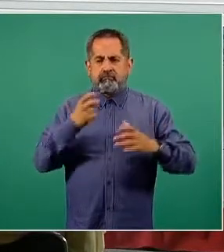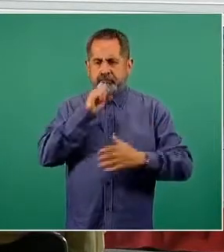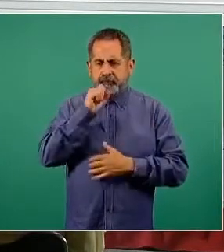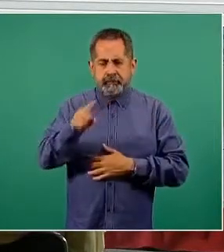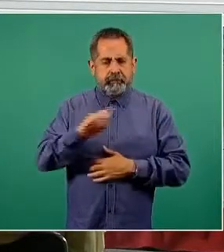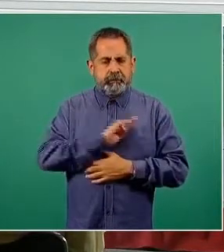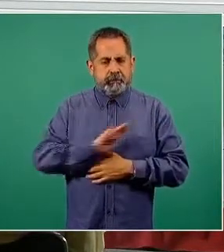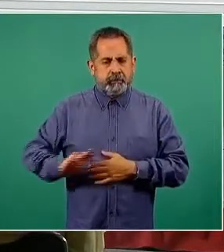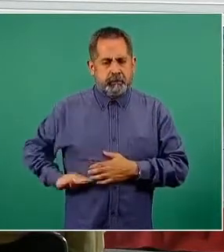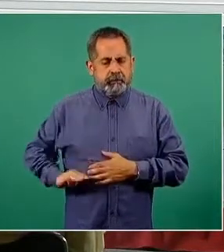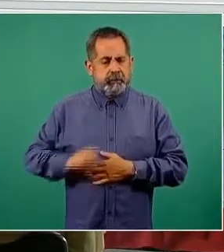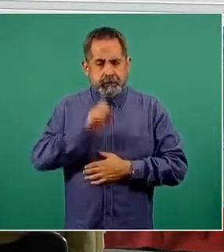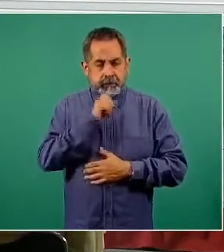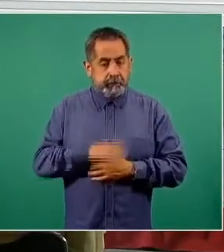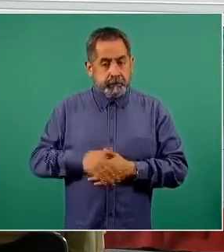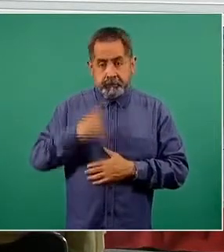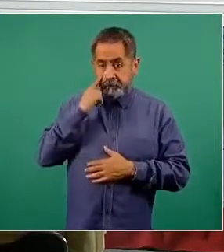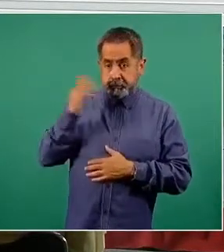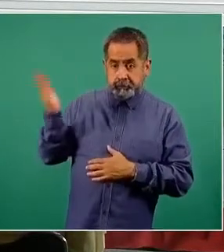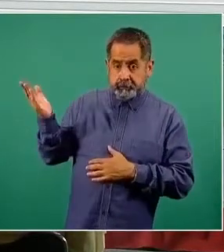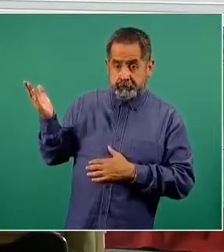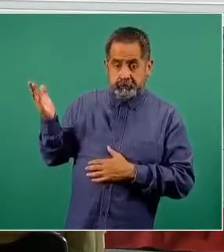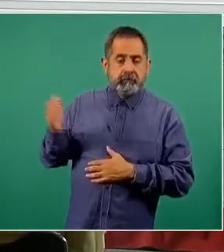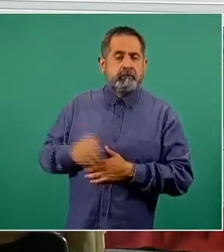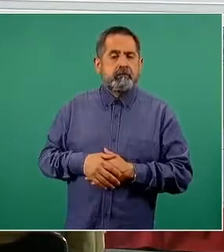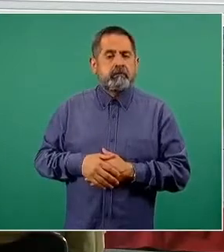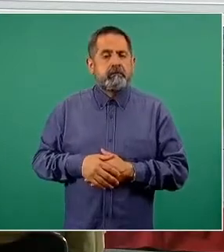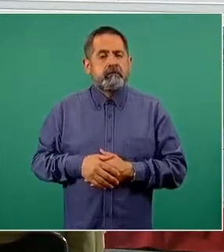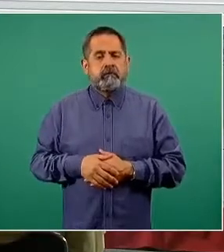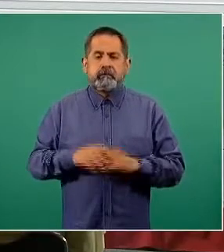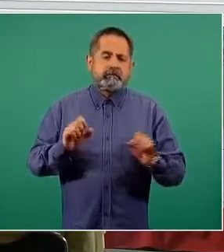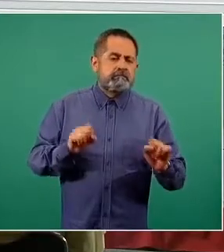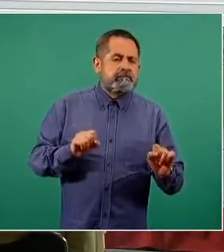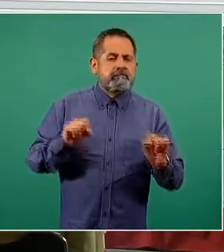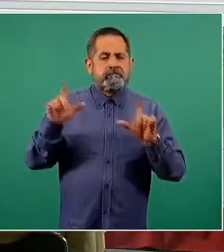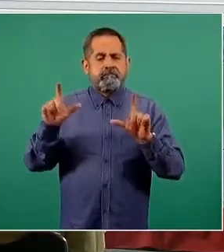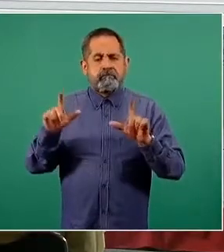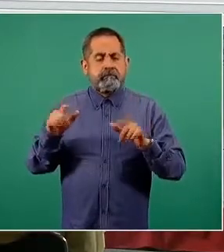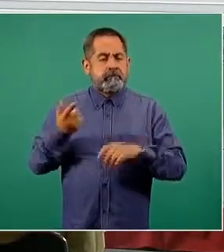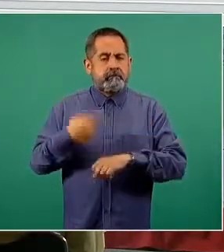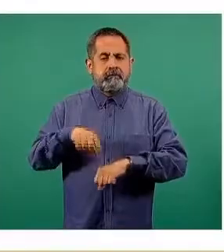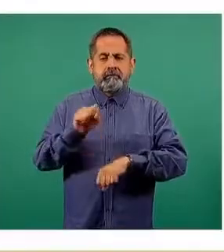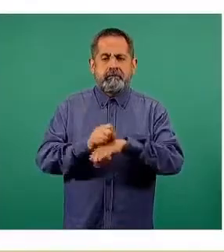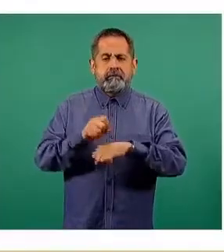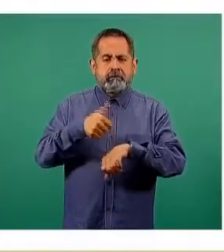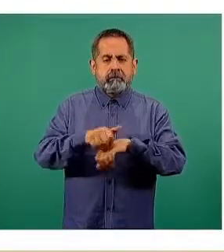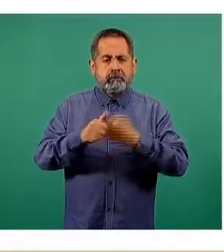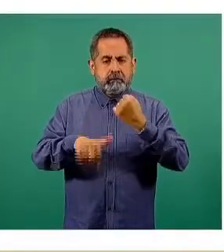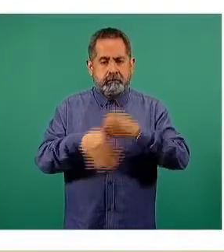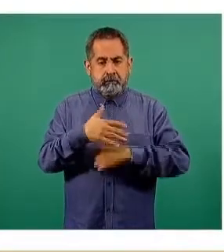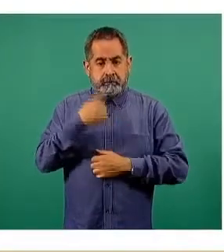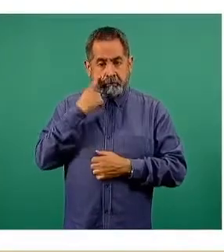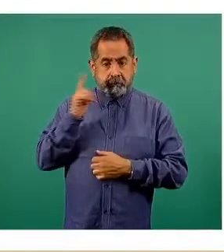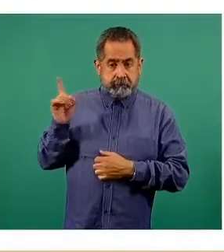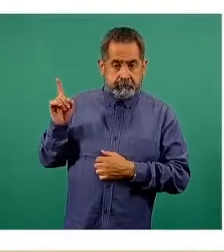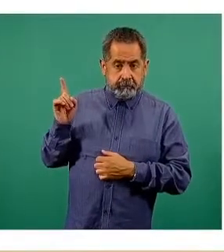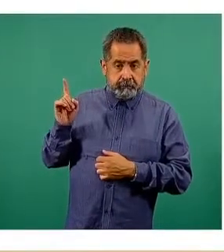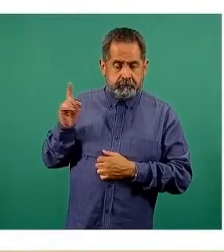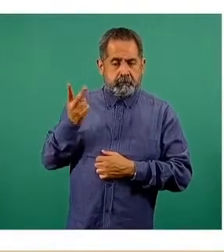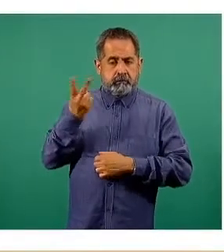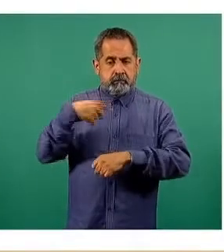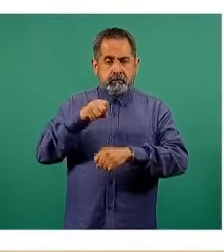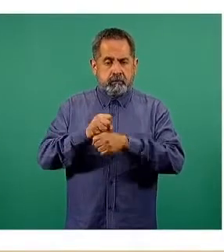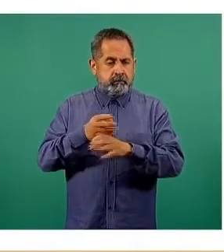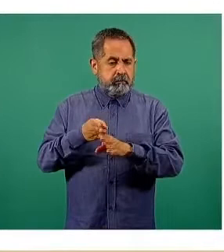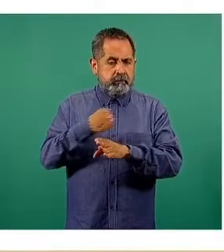los municipios. Como pueden ver, el día de hoy, una vez que abrimos la información de la semana 15, que es 2 semanas atrás,